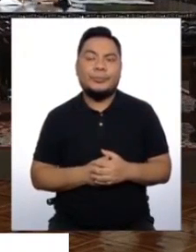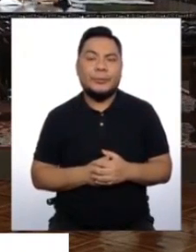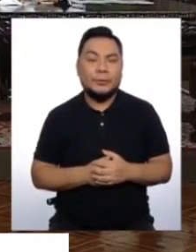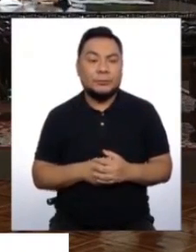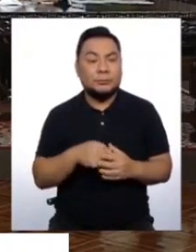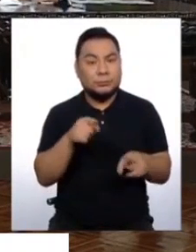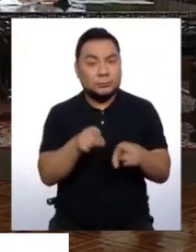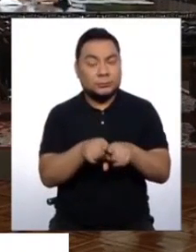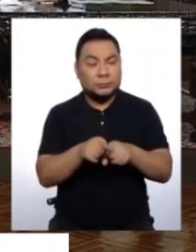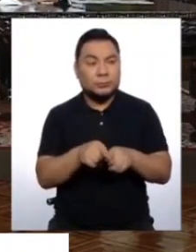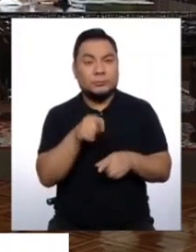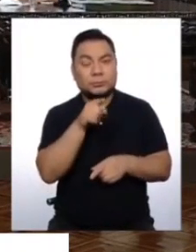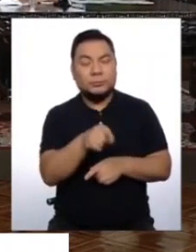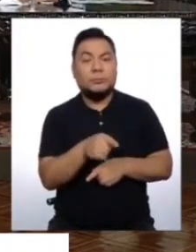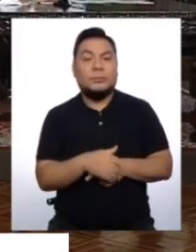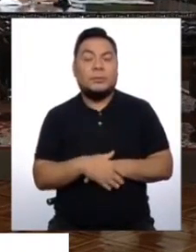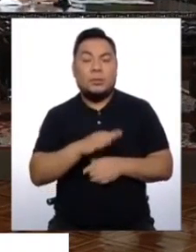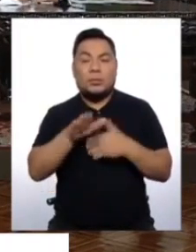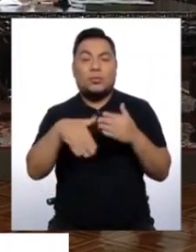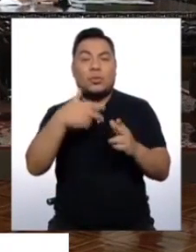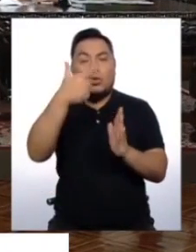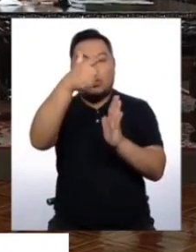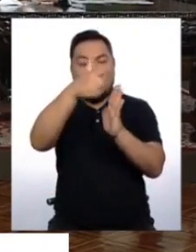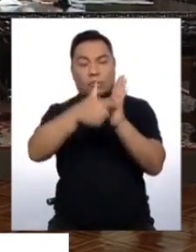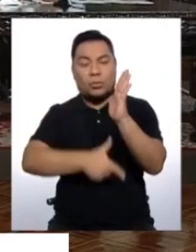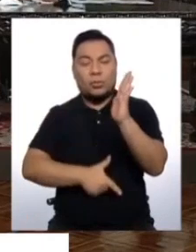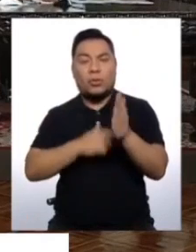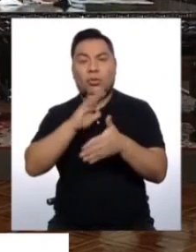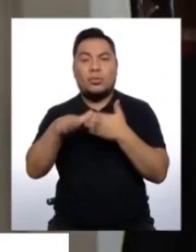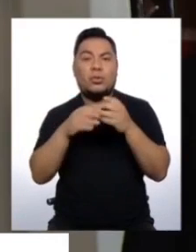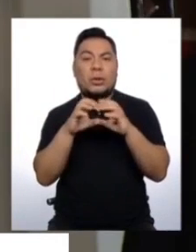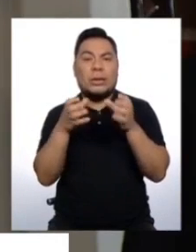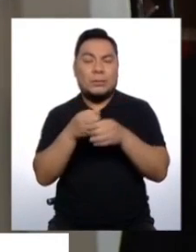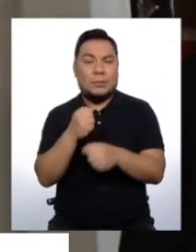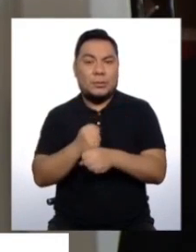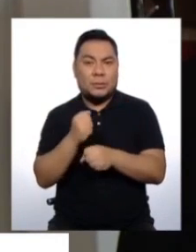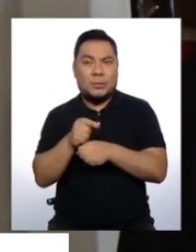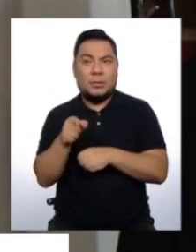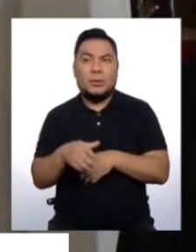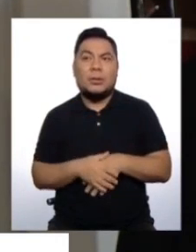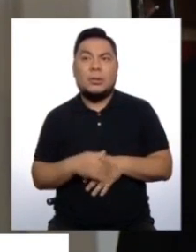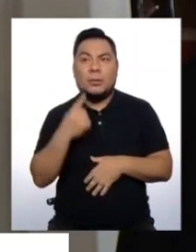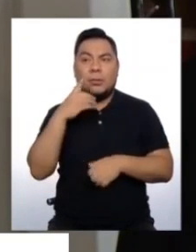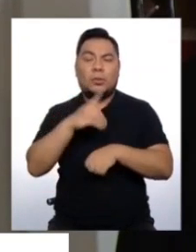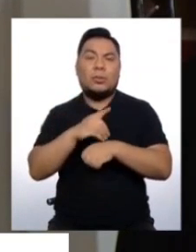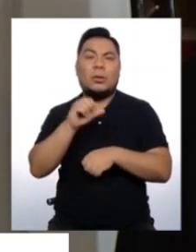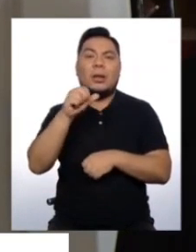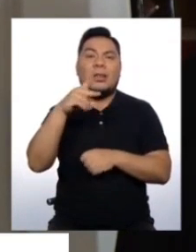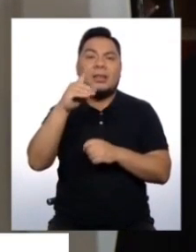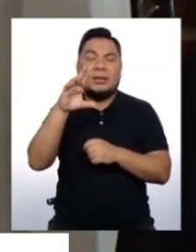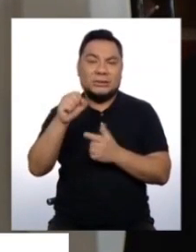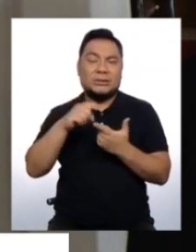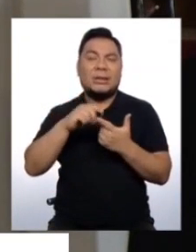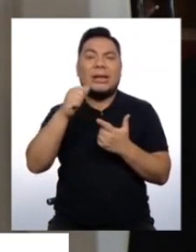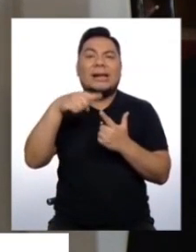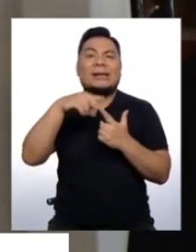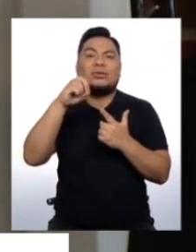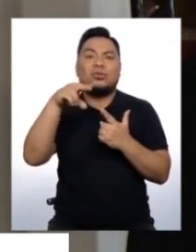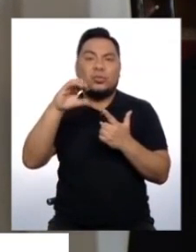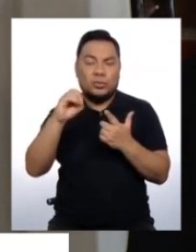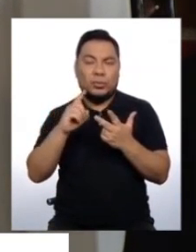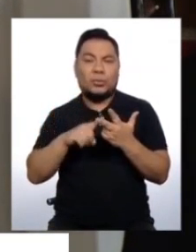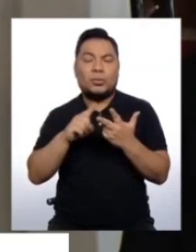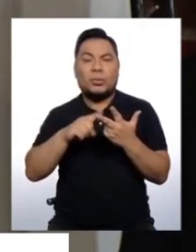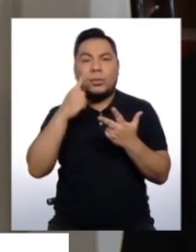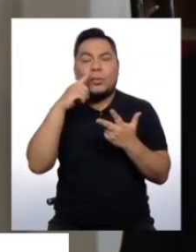que además de, bueno, el listado completo del equipo de prospectiva son los doctores Andrés Lescano, Antonio Quispe,